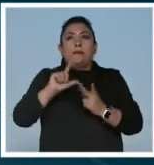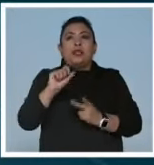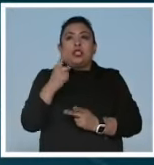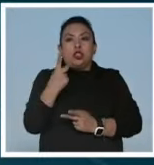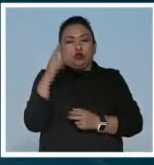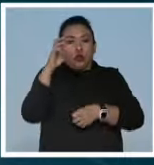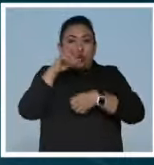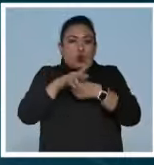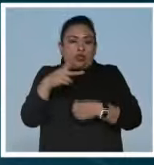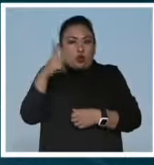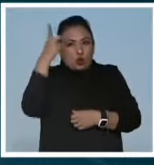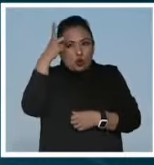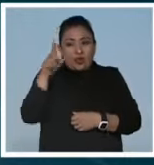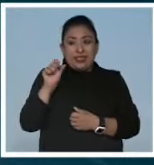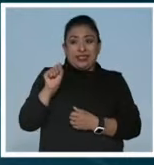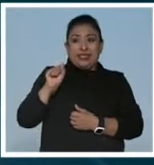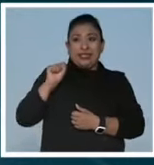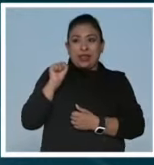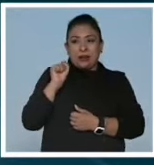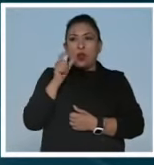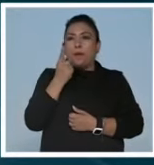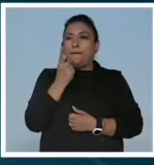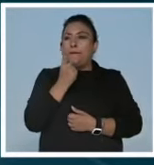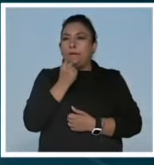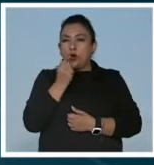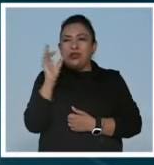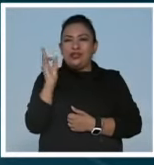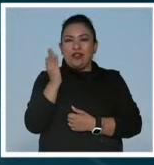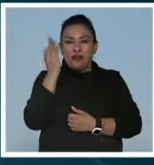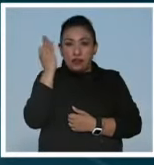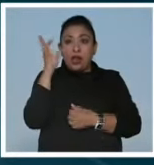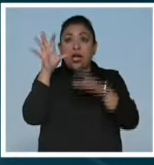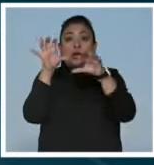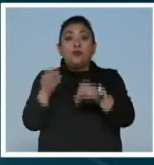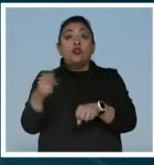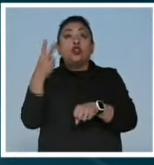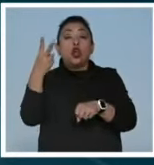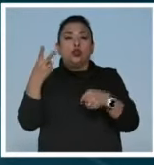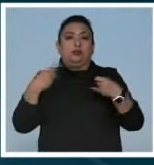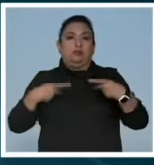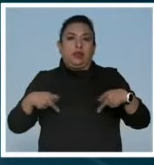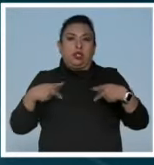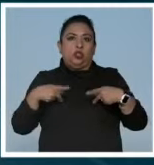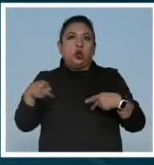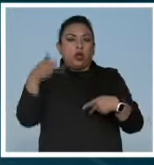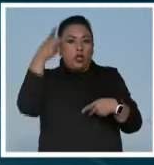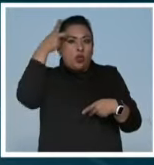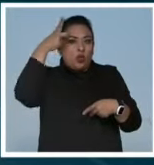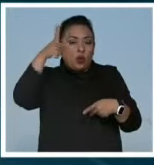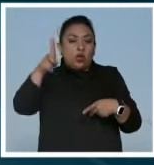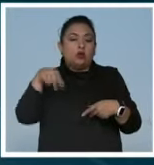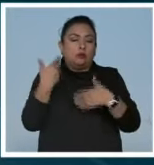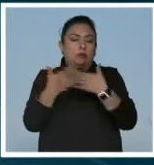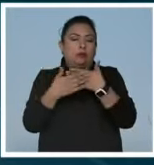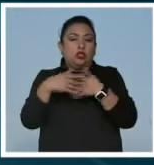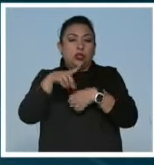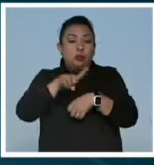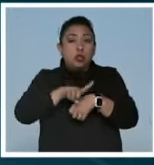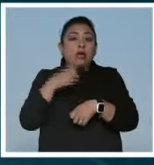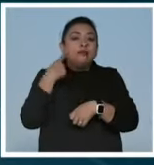bienes culturales. El sábado pasado, la Policía Federal Ministerial detuvo a dos individuos que poseían estos lotes y en los próximos días se